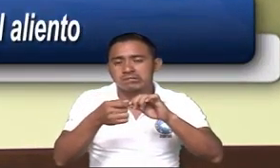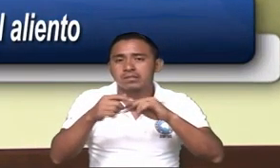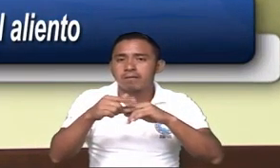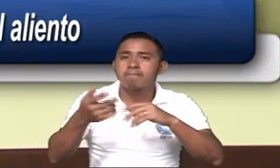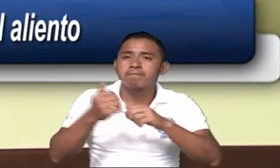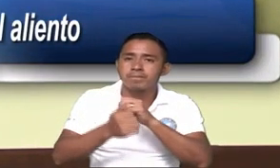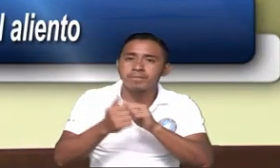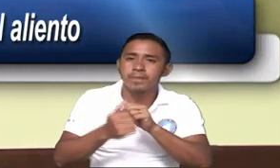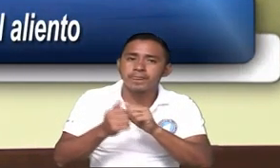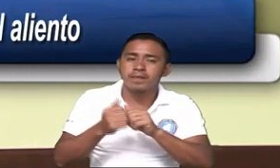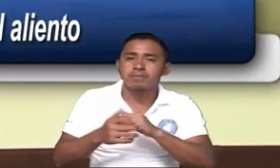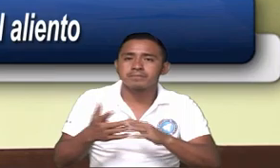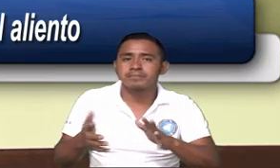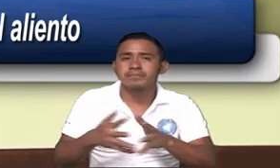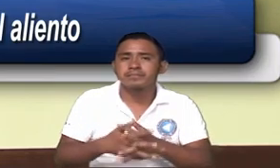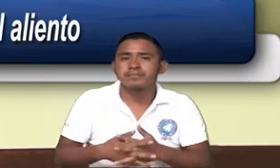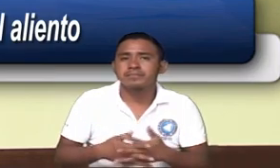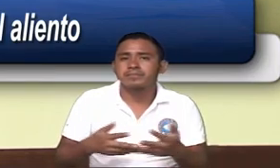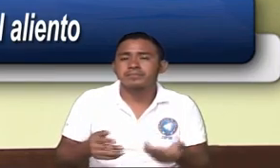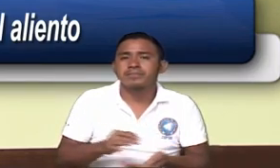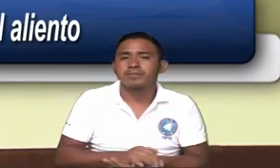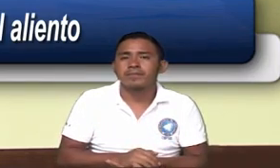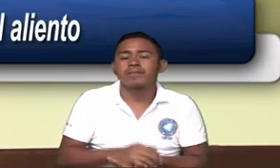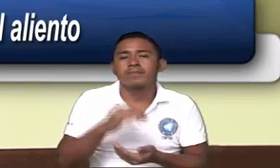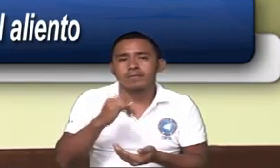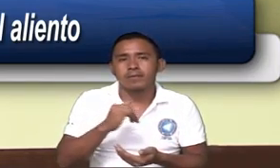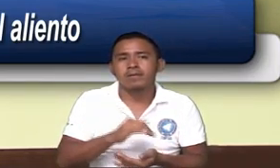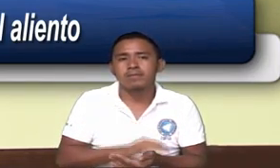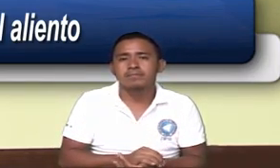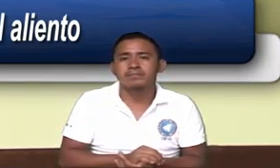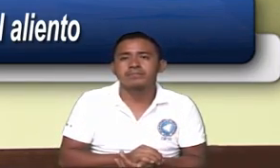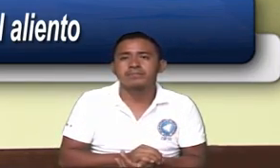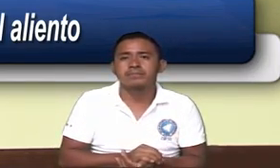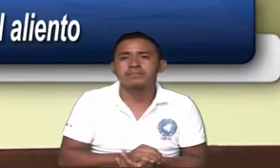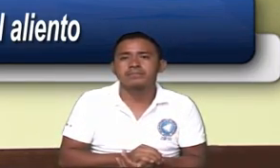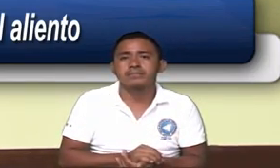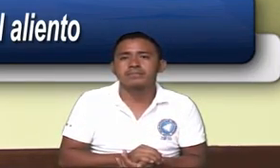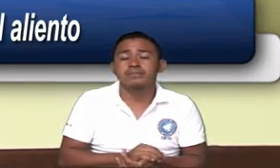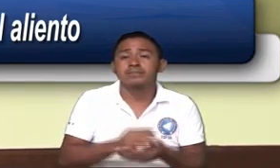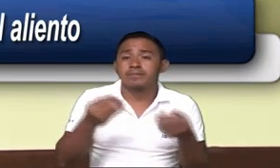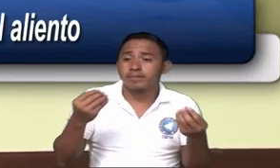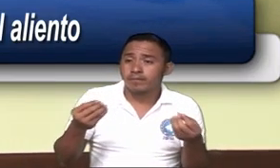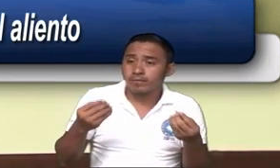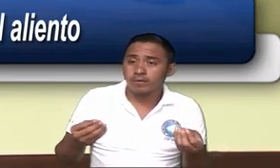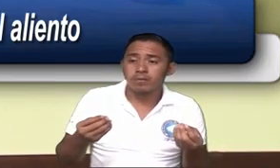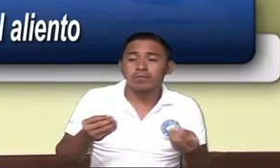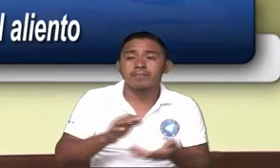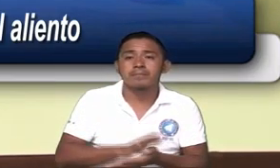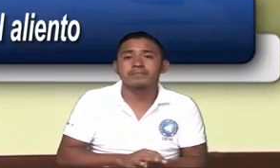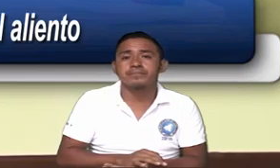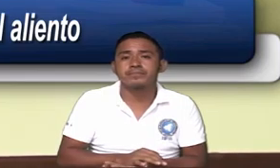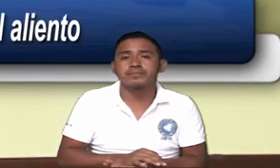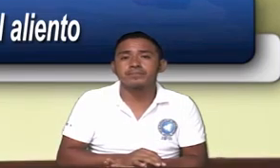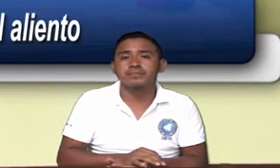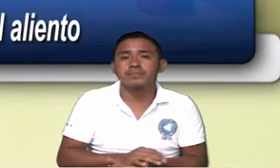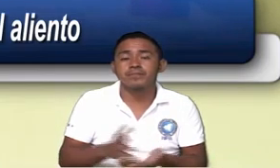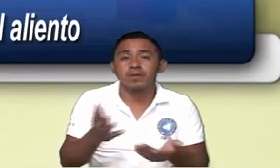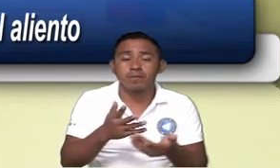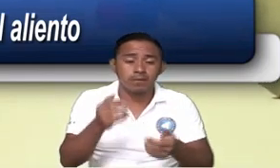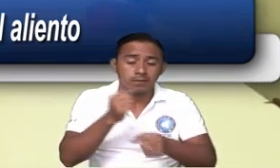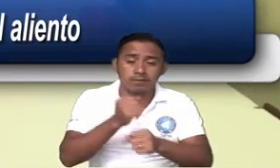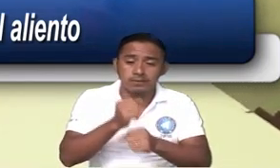también propicia el mal aliento. Sí, generalmente tiene que ver bastante la parte del material con el cual